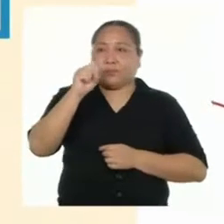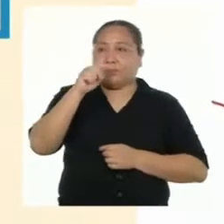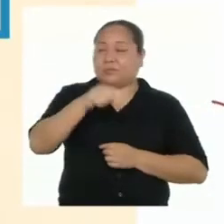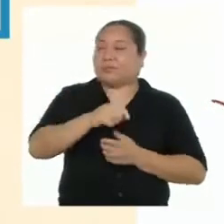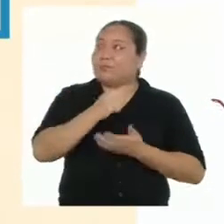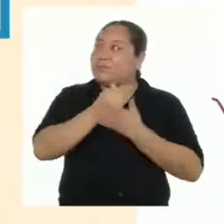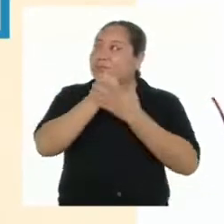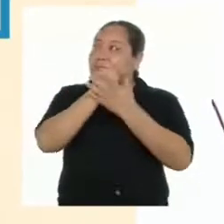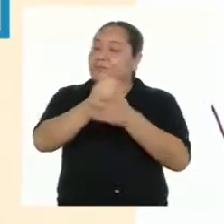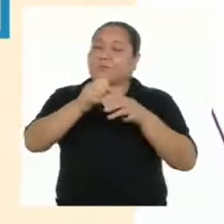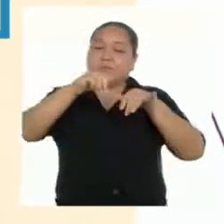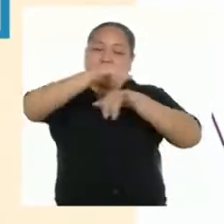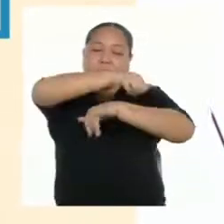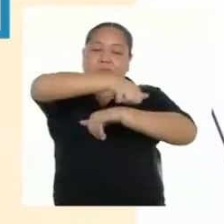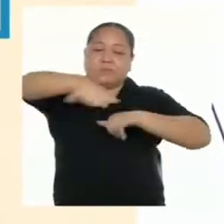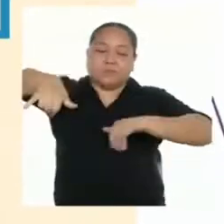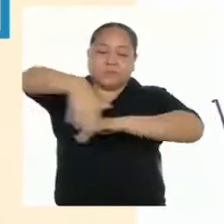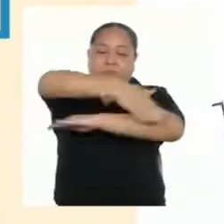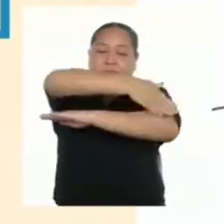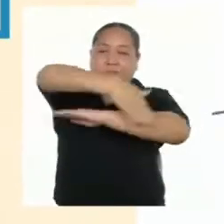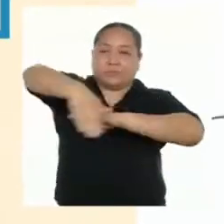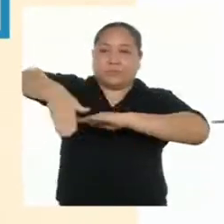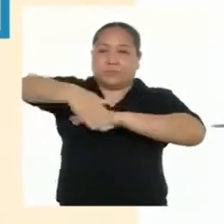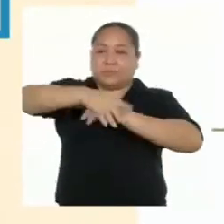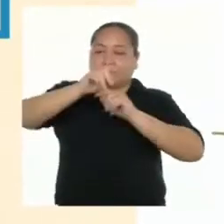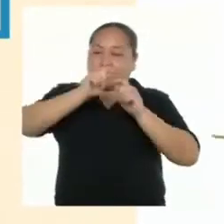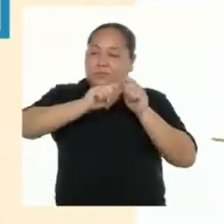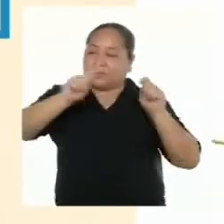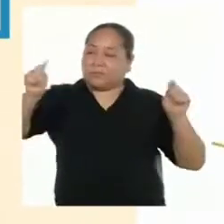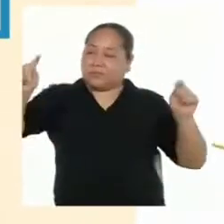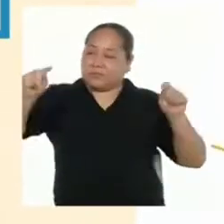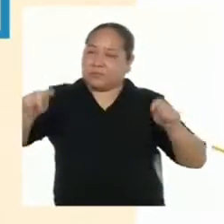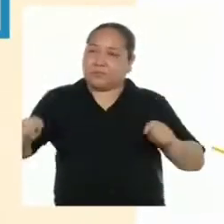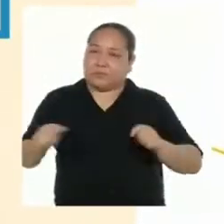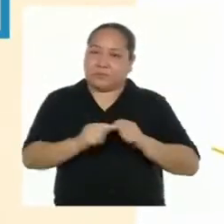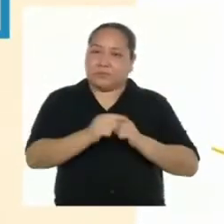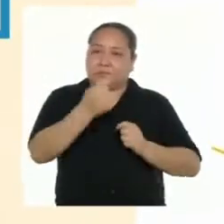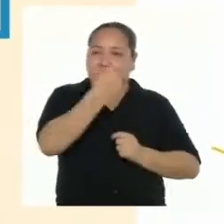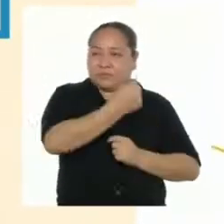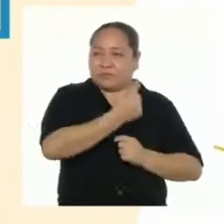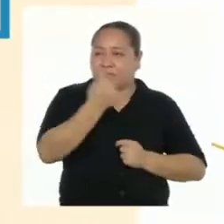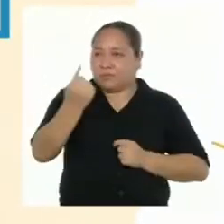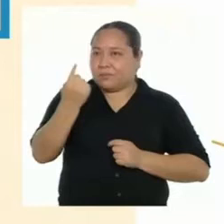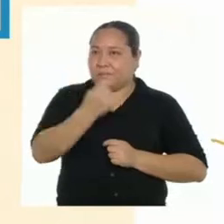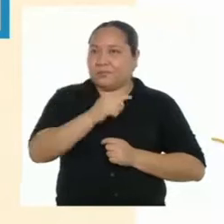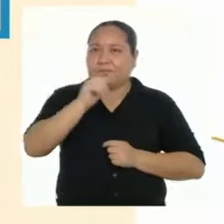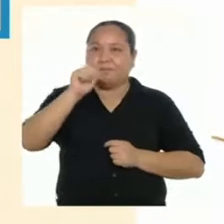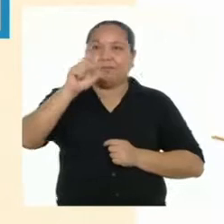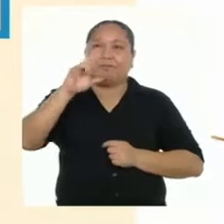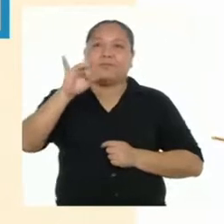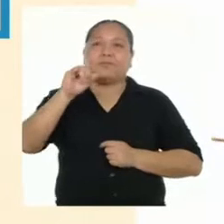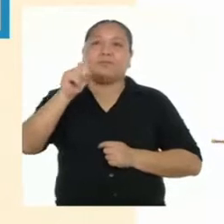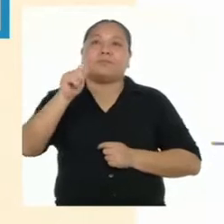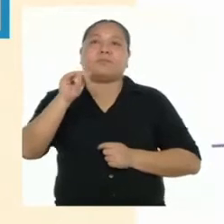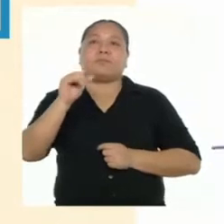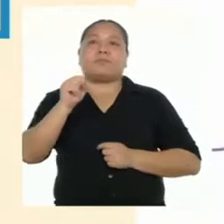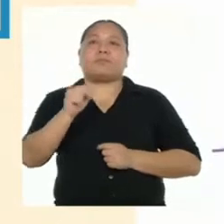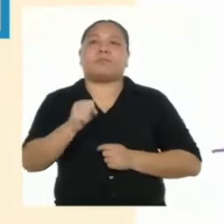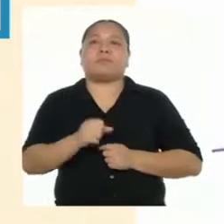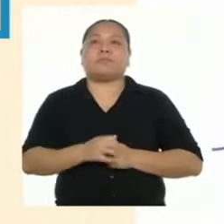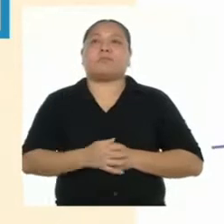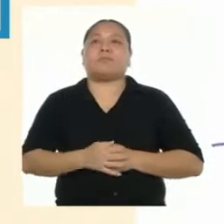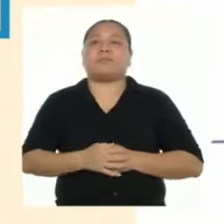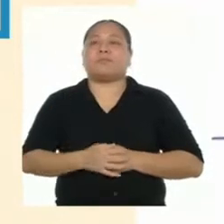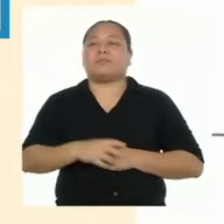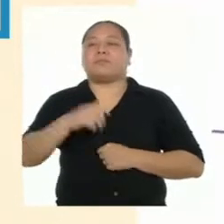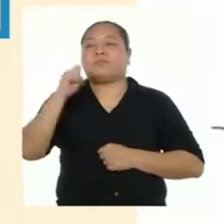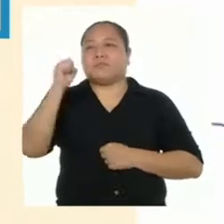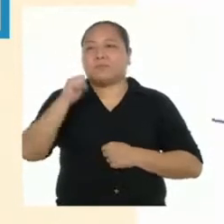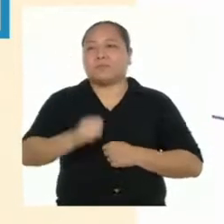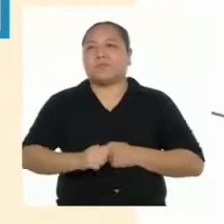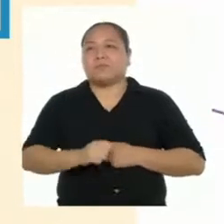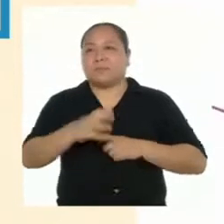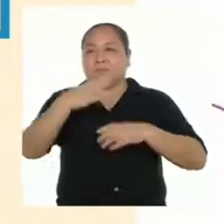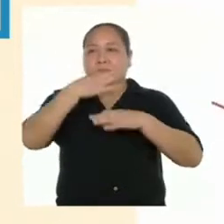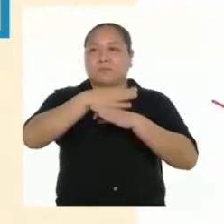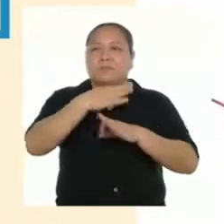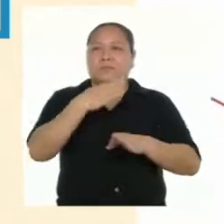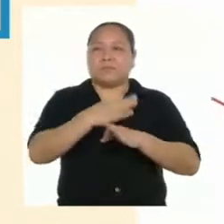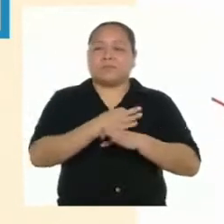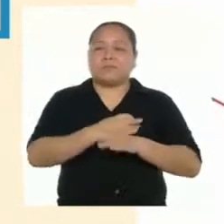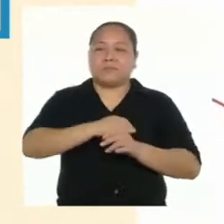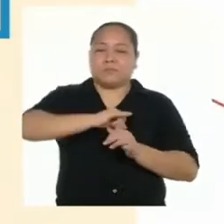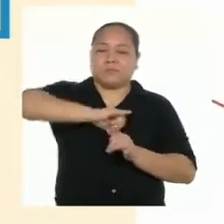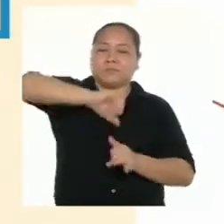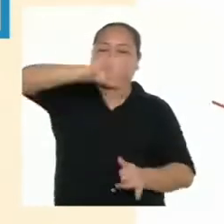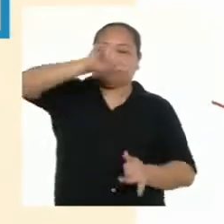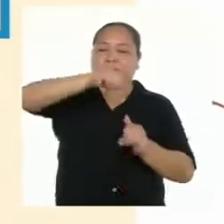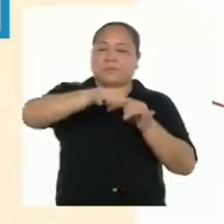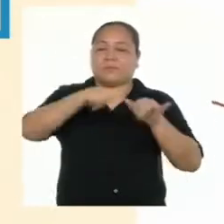con ayuda de una regla podemos determinar la longitud de cada una de sus aristas. Efectivamente, es momento de tomar medidas con